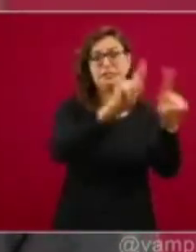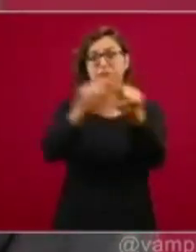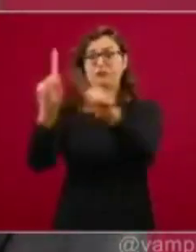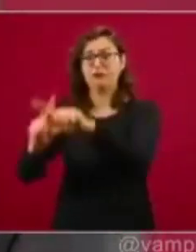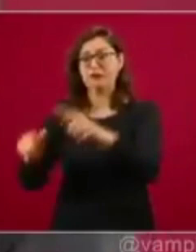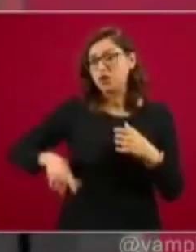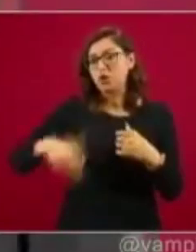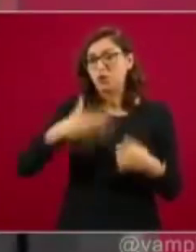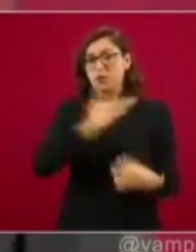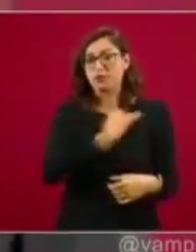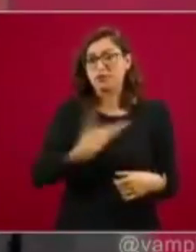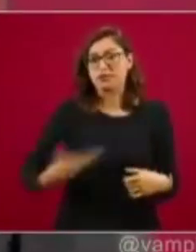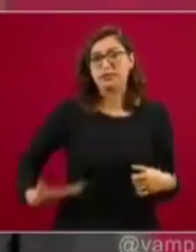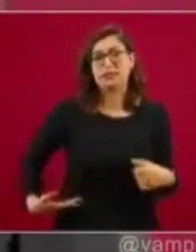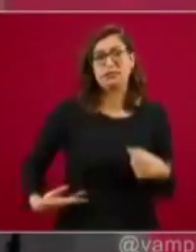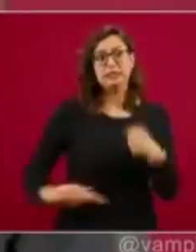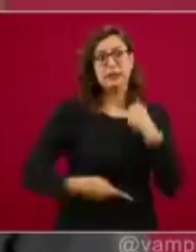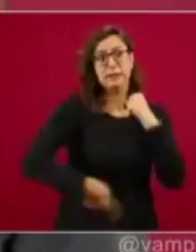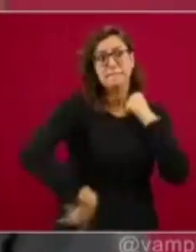segundo sitio.